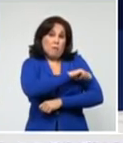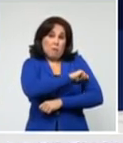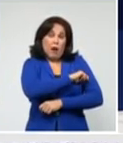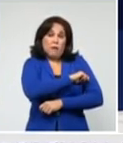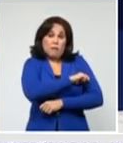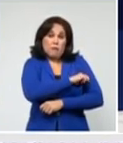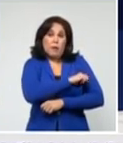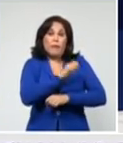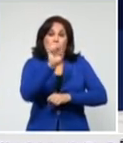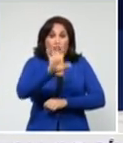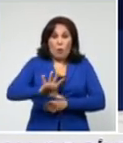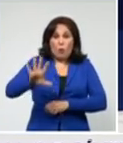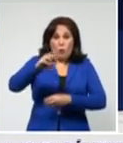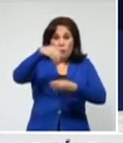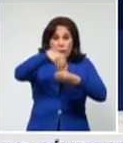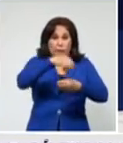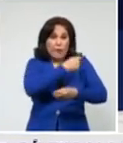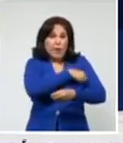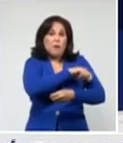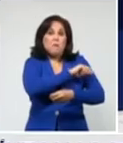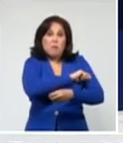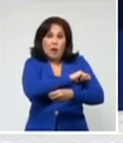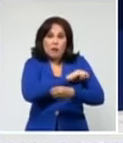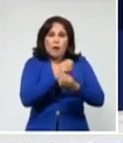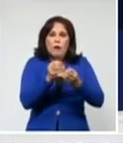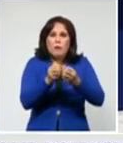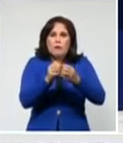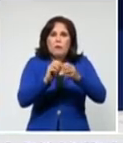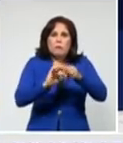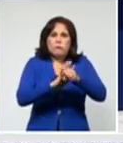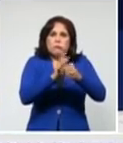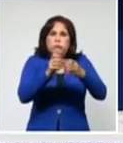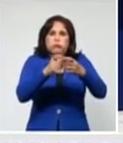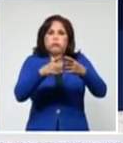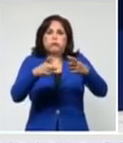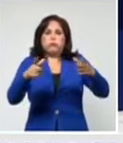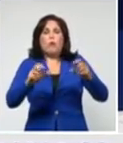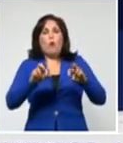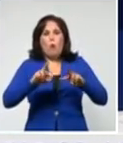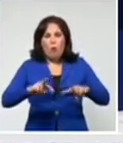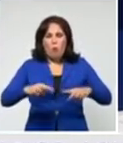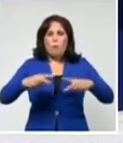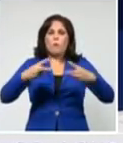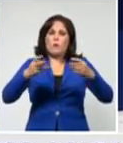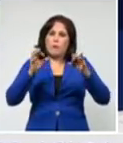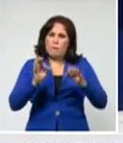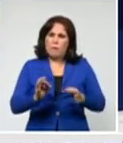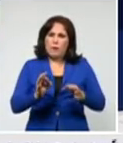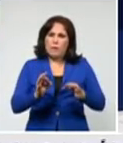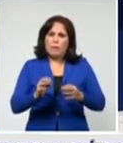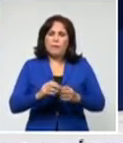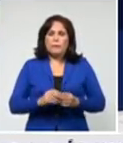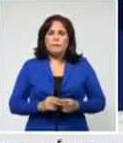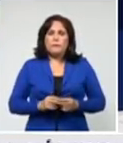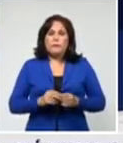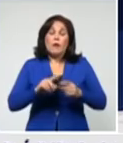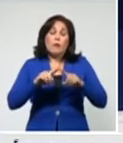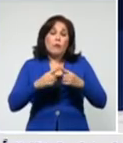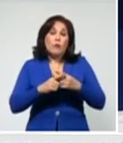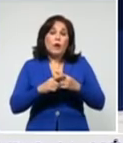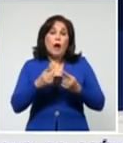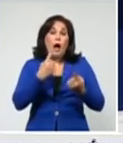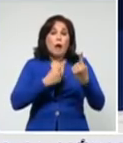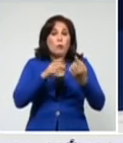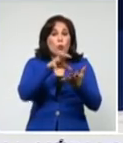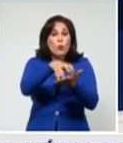y como consecuencia, o después, mejor dicho, de la apertura, que incluso en algunos lugares ha